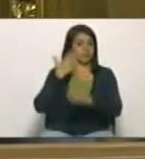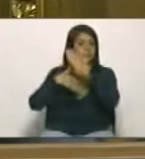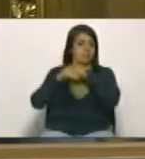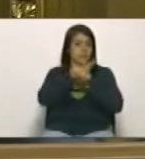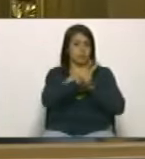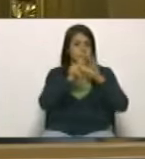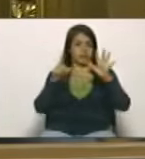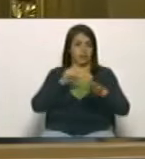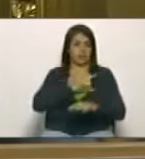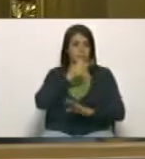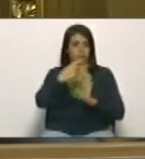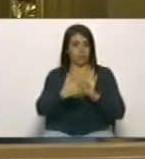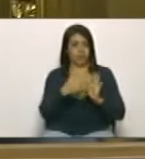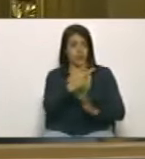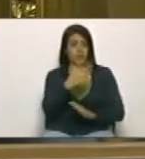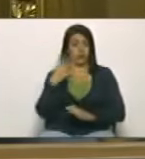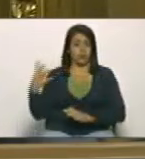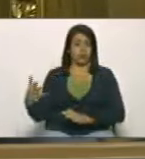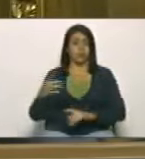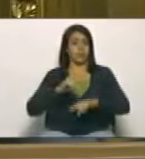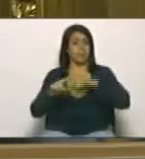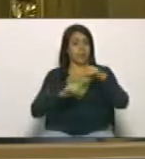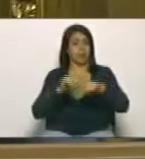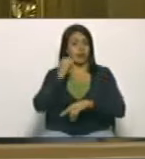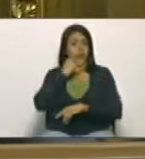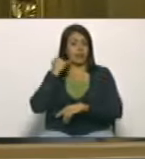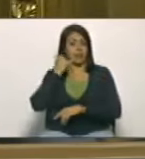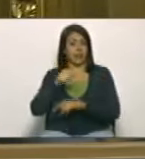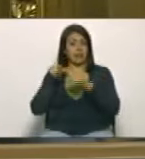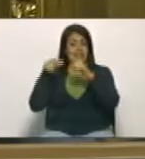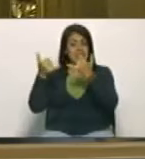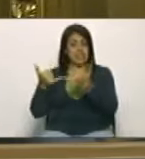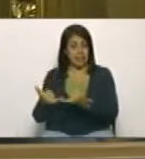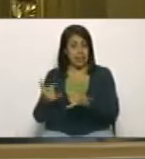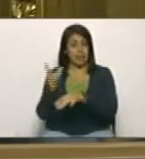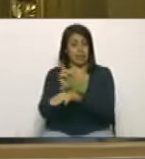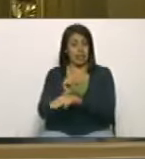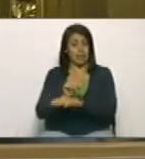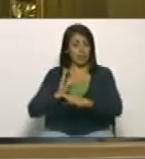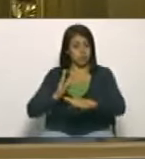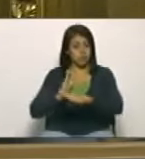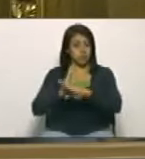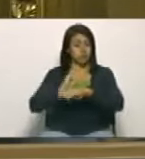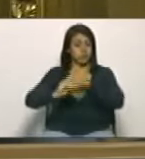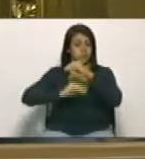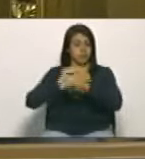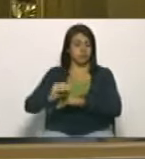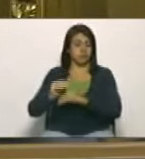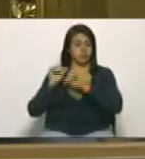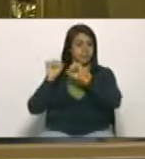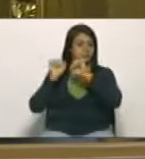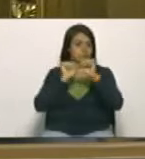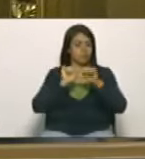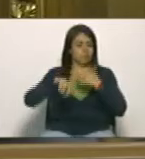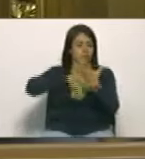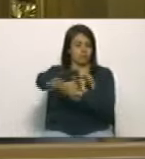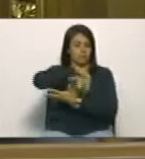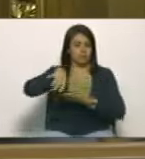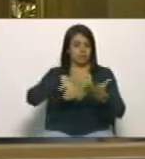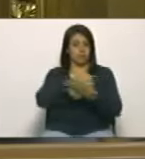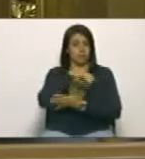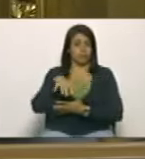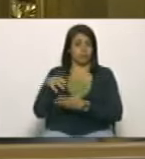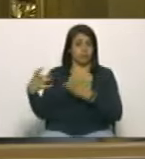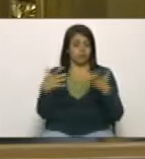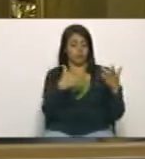pasado 26 de enero de 2024 ordenó a Israel a tomar medidas inmediatas y efectivas para prevenir